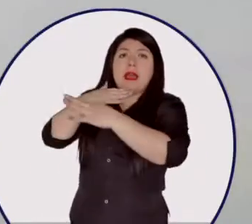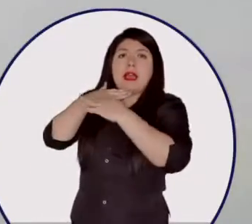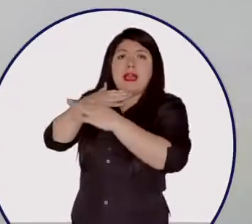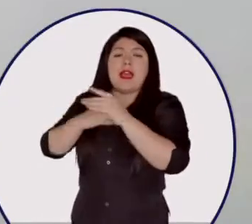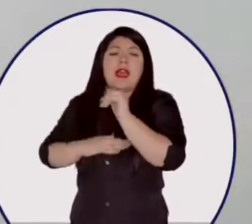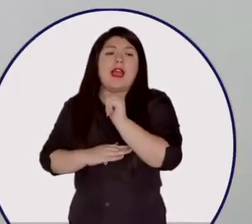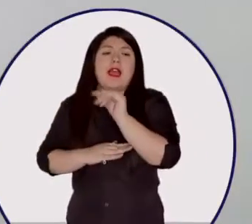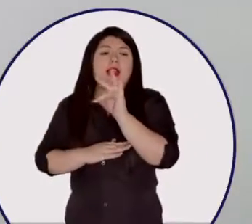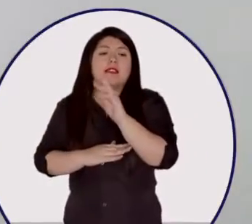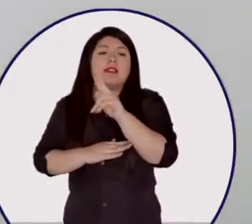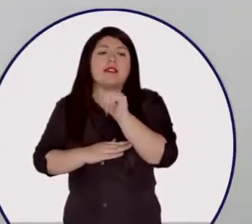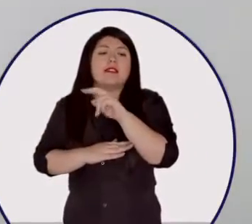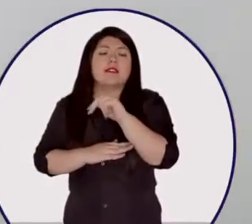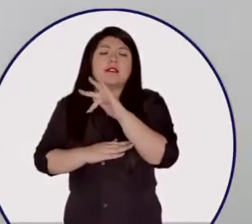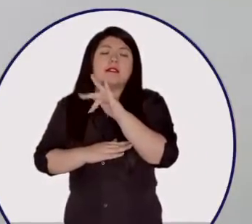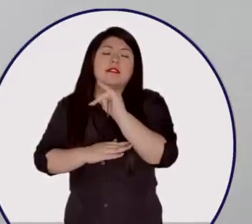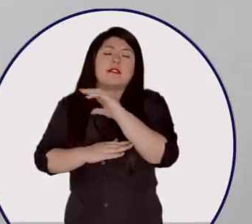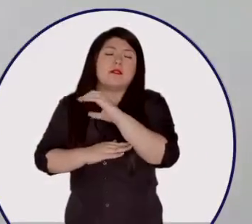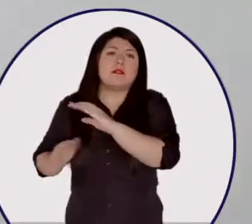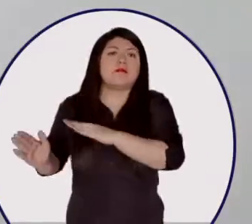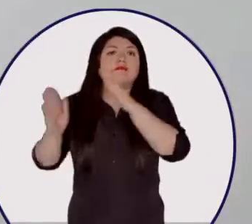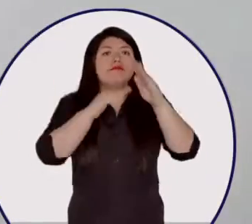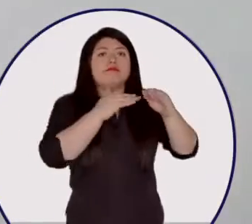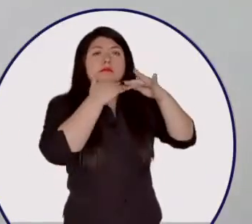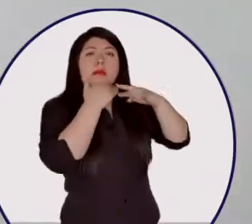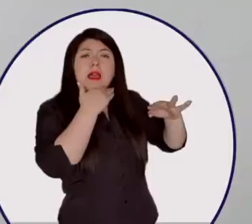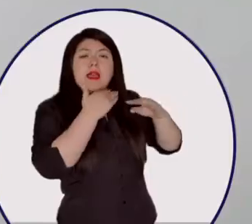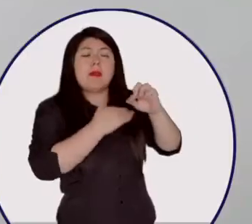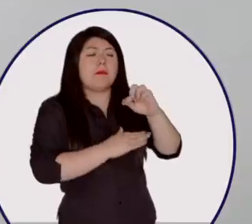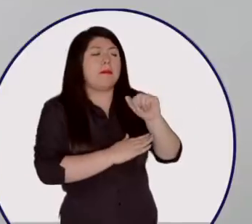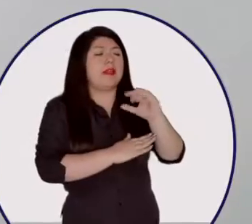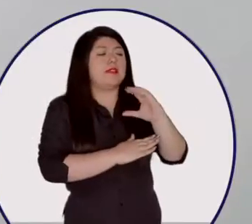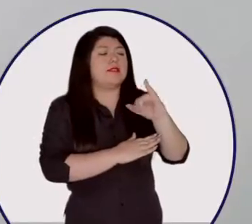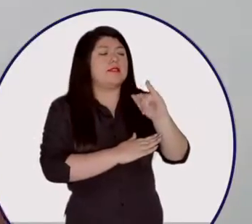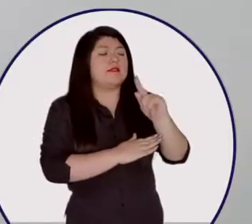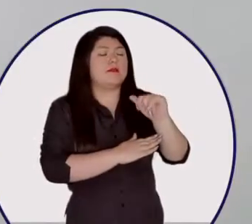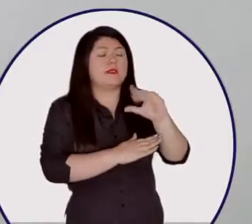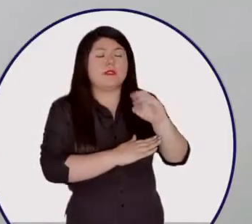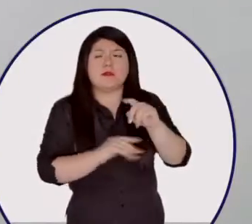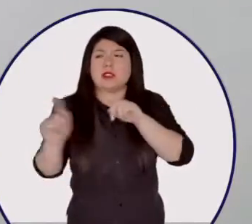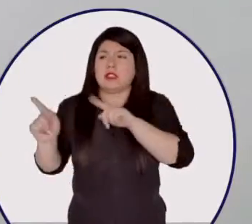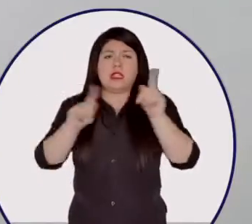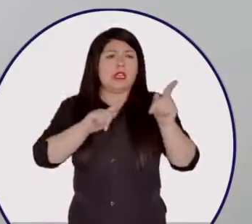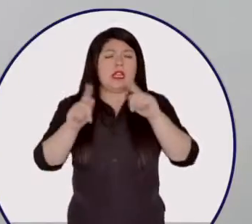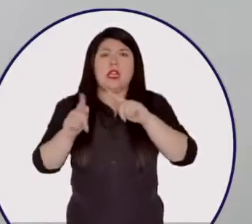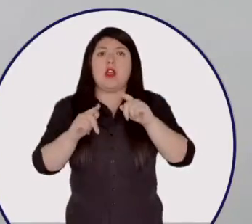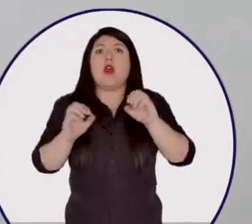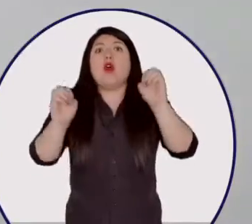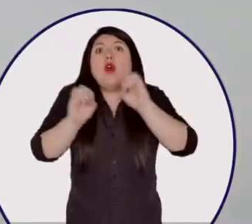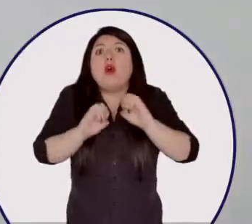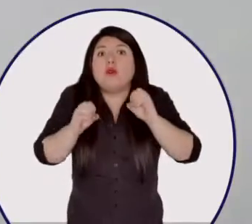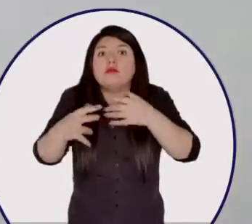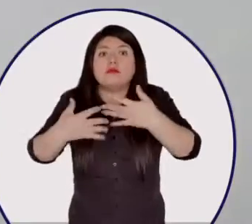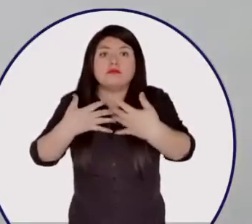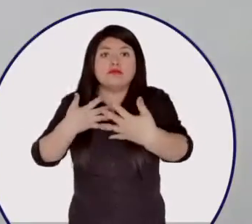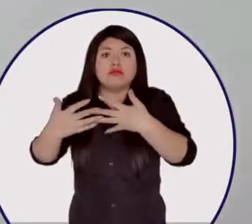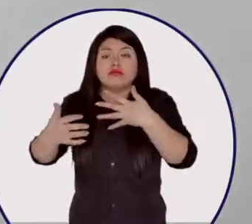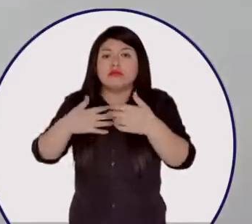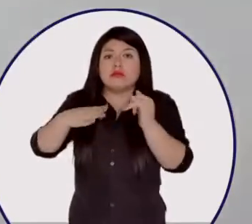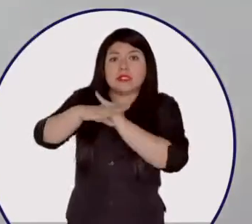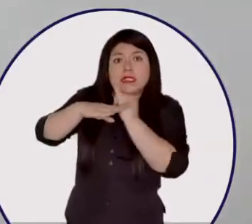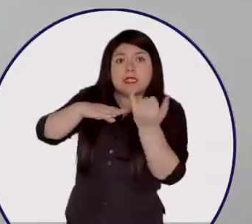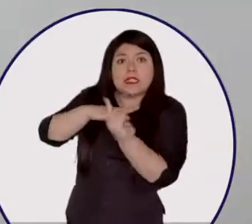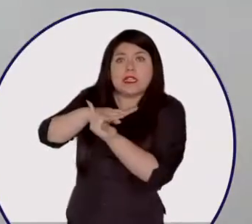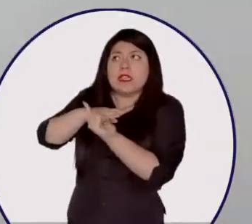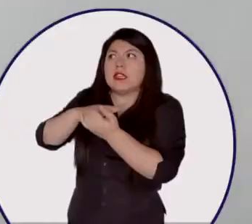para que podamos entender la diferencia que existe entre esos niños y niñas de cada región? Eso tiene que ver con